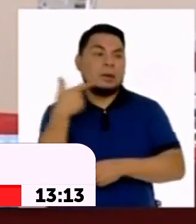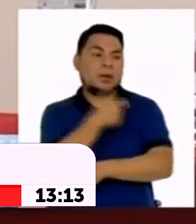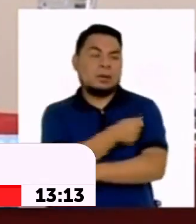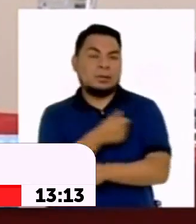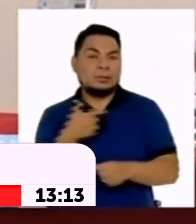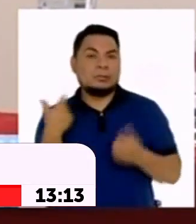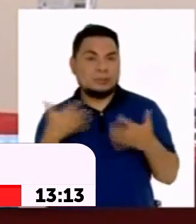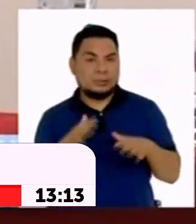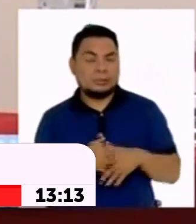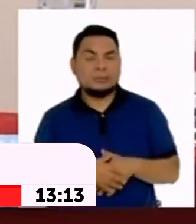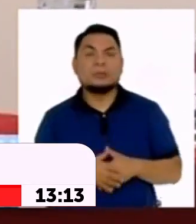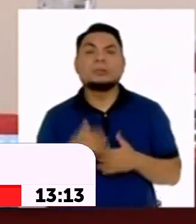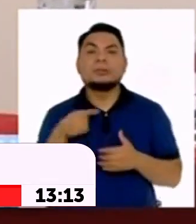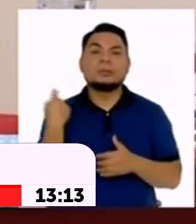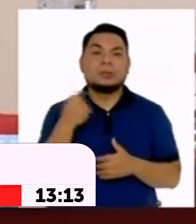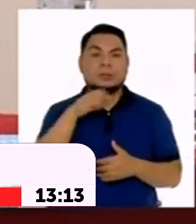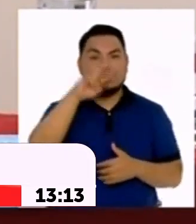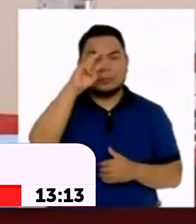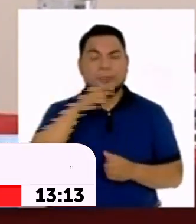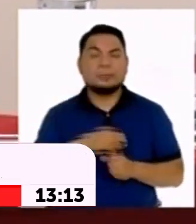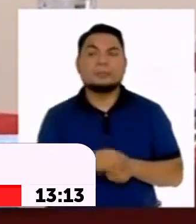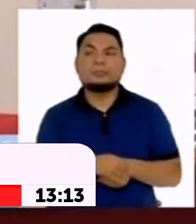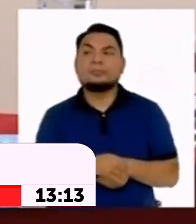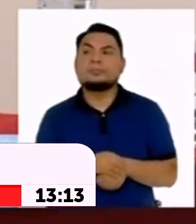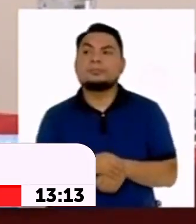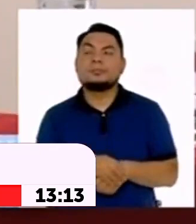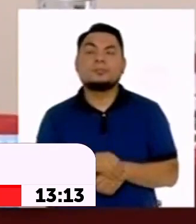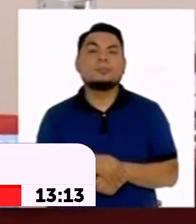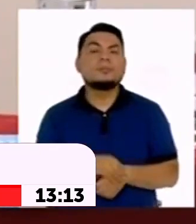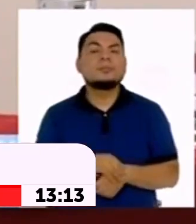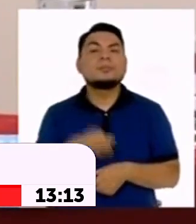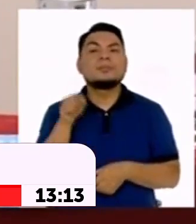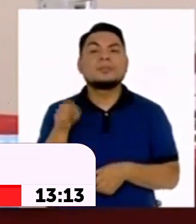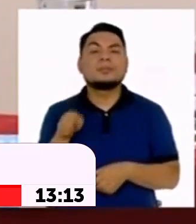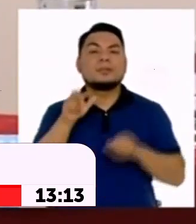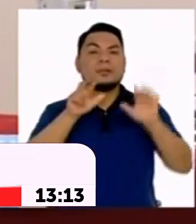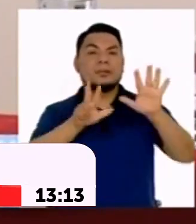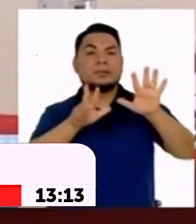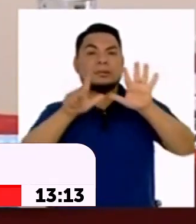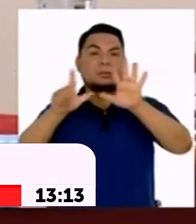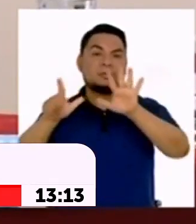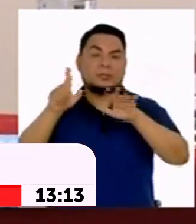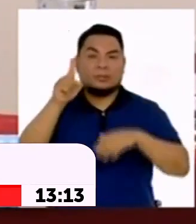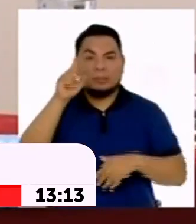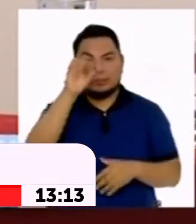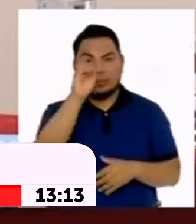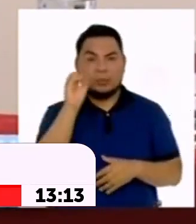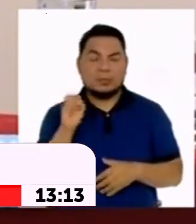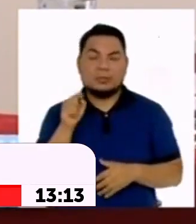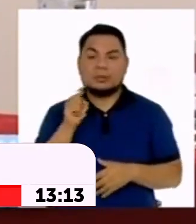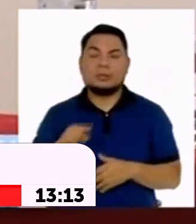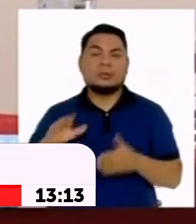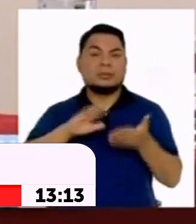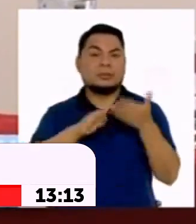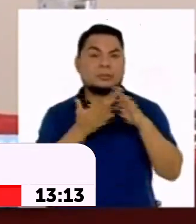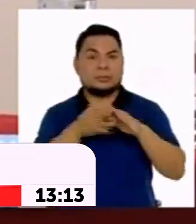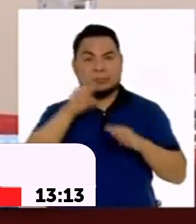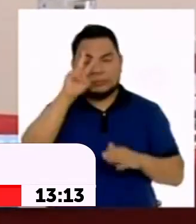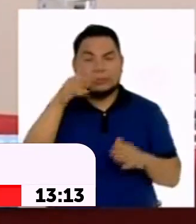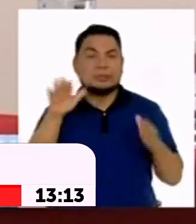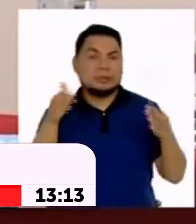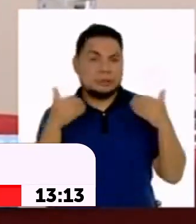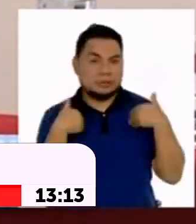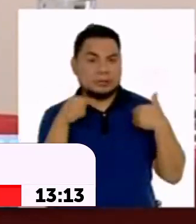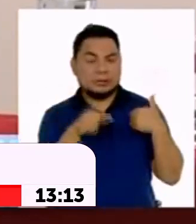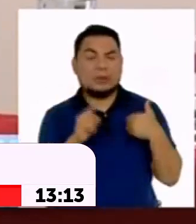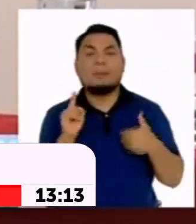dosis aplicadas en nuestro país, de las cuales el 87% de la población peruana ya